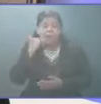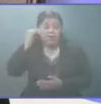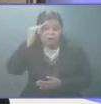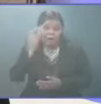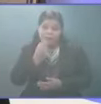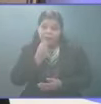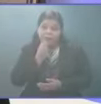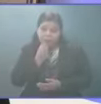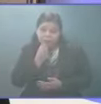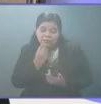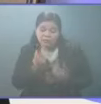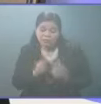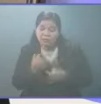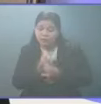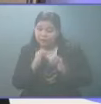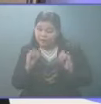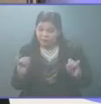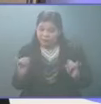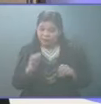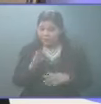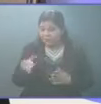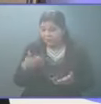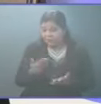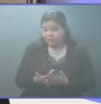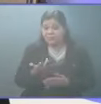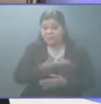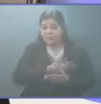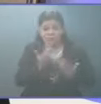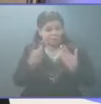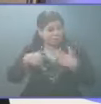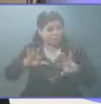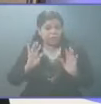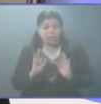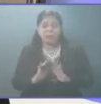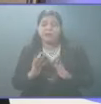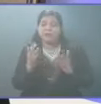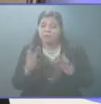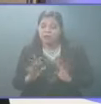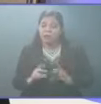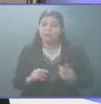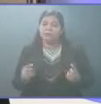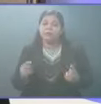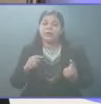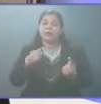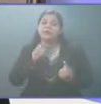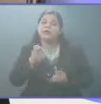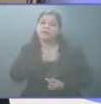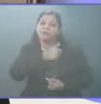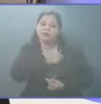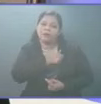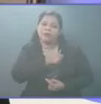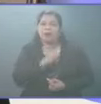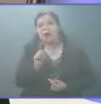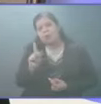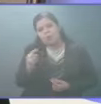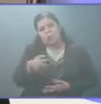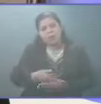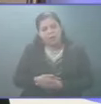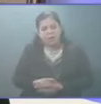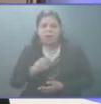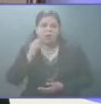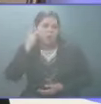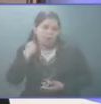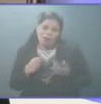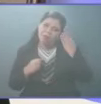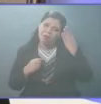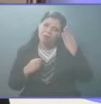mayor dependiente, regularmente ese va a estar a cargo de la hija, porque esa es la parte cultural nuestra, va a estar a cargo